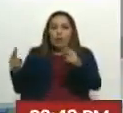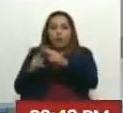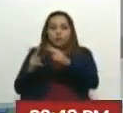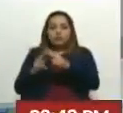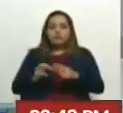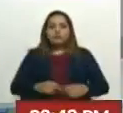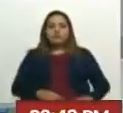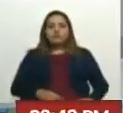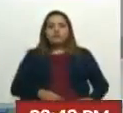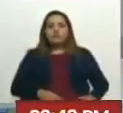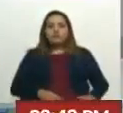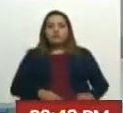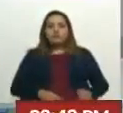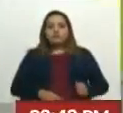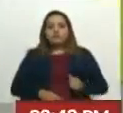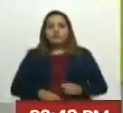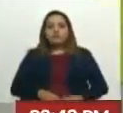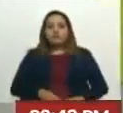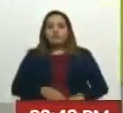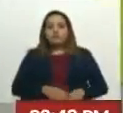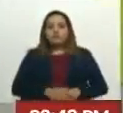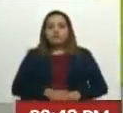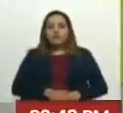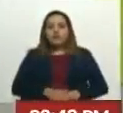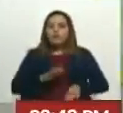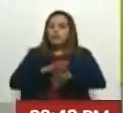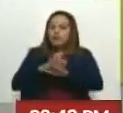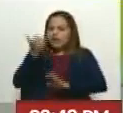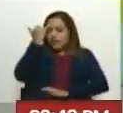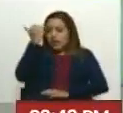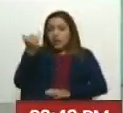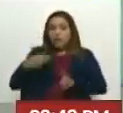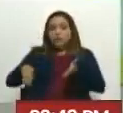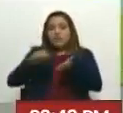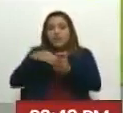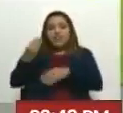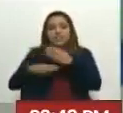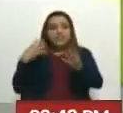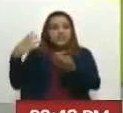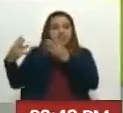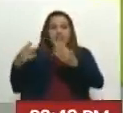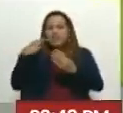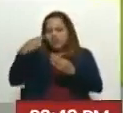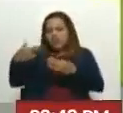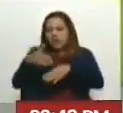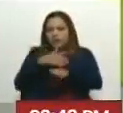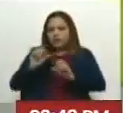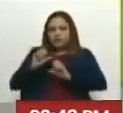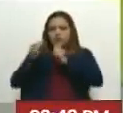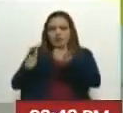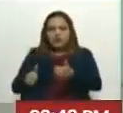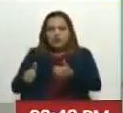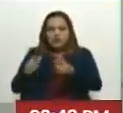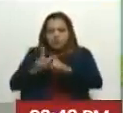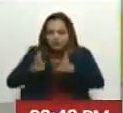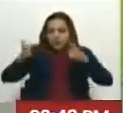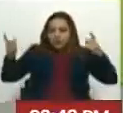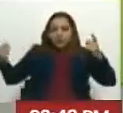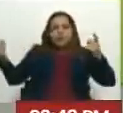que se atrevan nuevamente a hacer un festival, pero no solo eso, sino que lo has dicho al principio, ampliar,